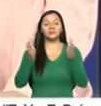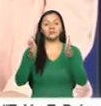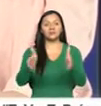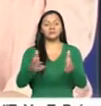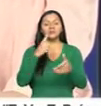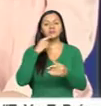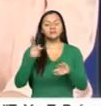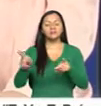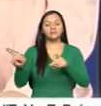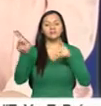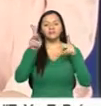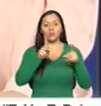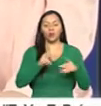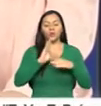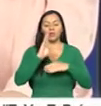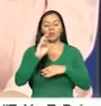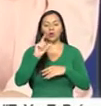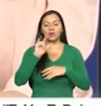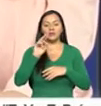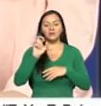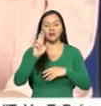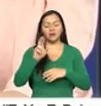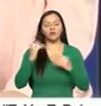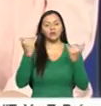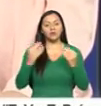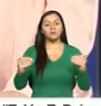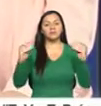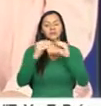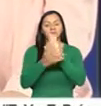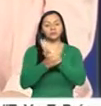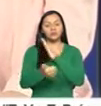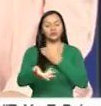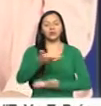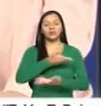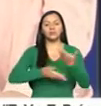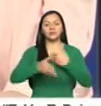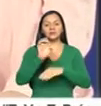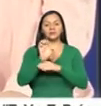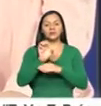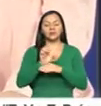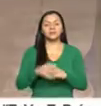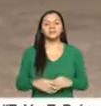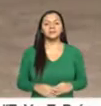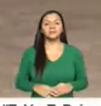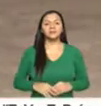terminal portuaria de Puerto Bolívar potenciará la capacidad comercial del Ecuador.